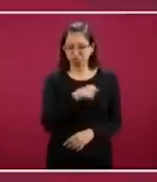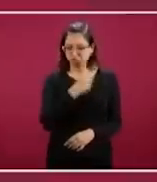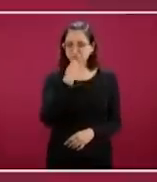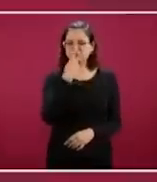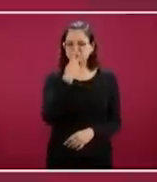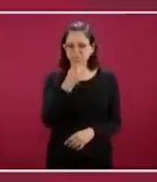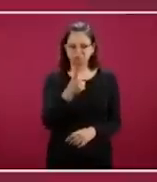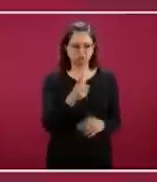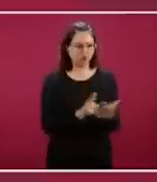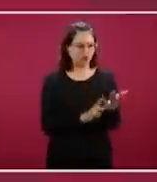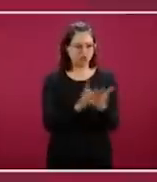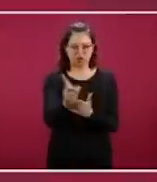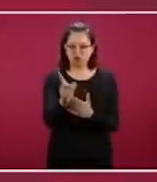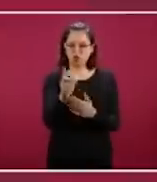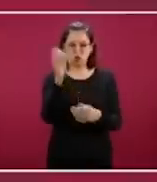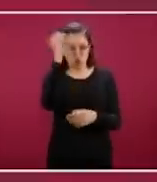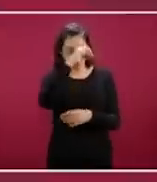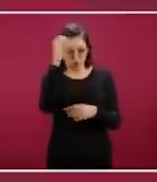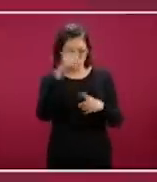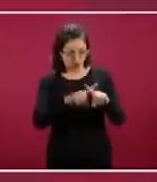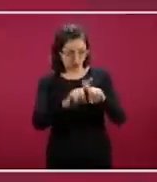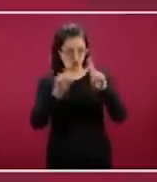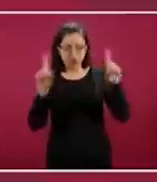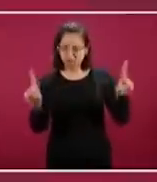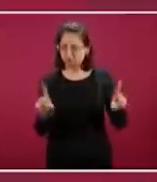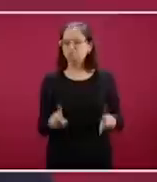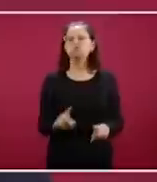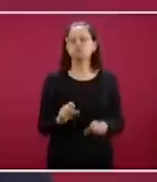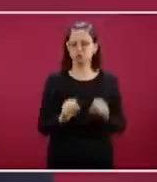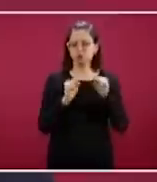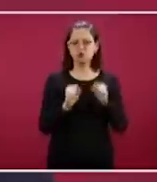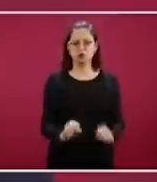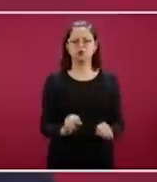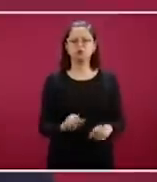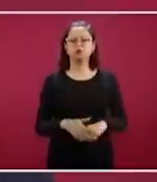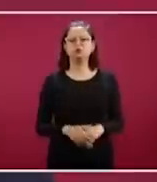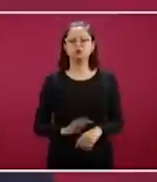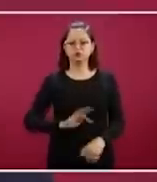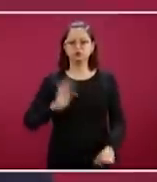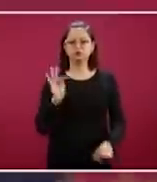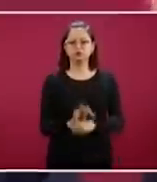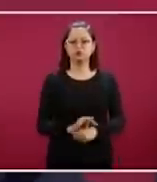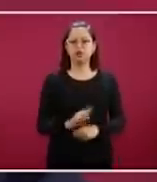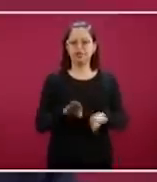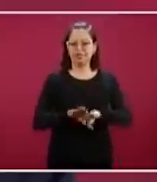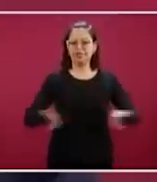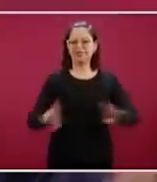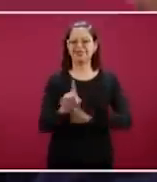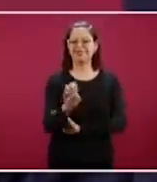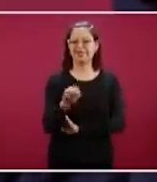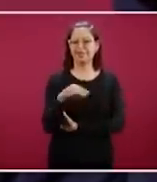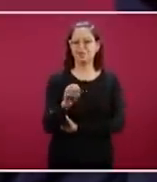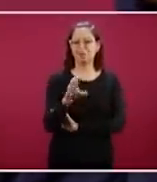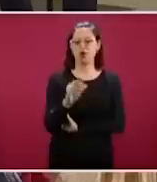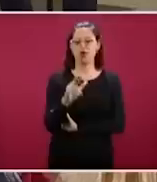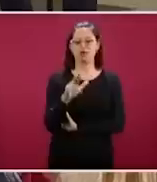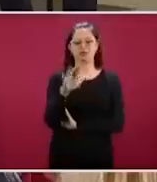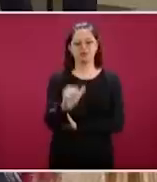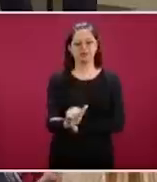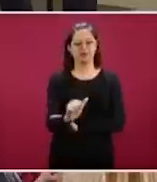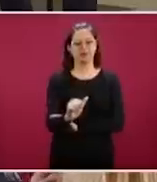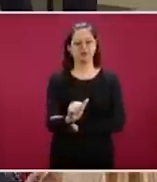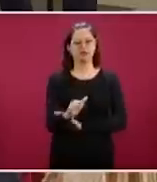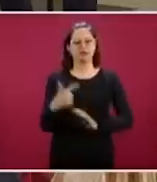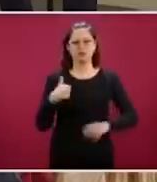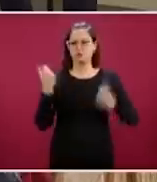disentir y estamos construyendo una auténtica democracia. No queremos un